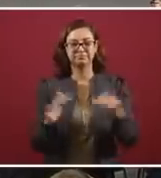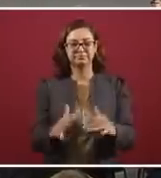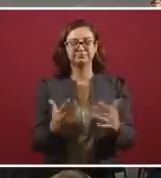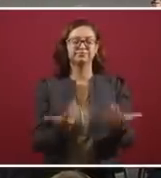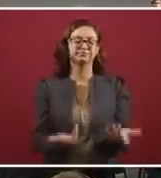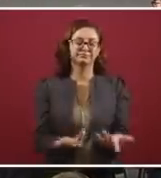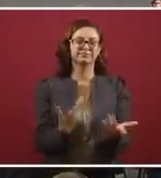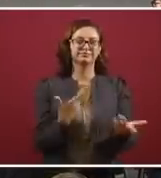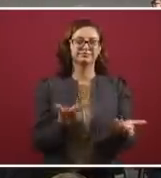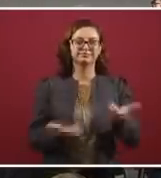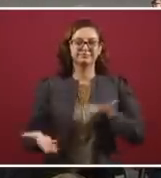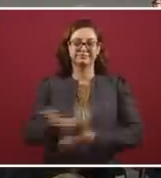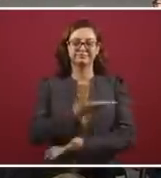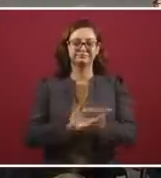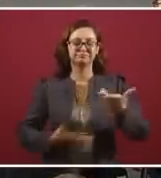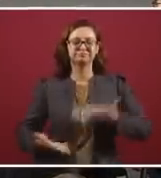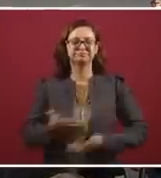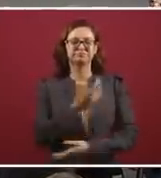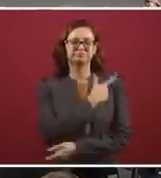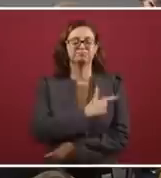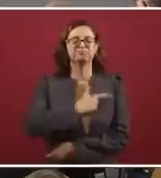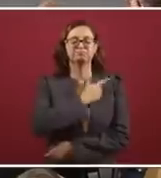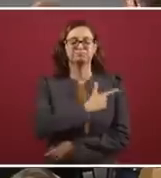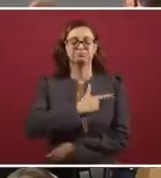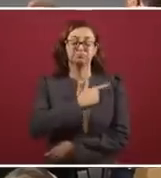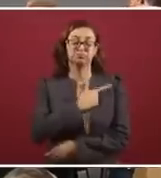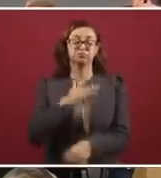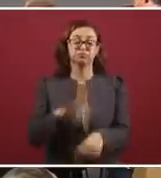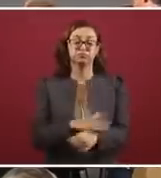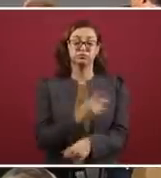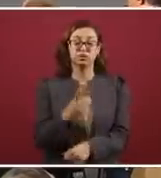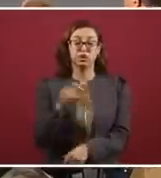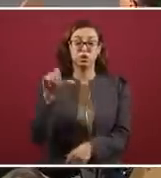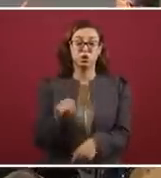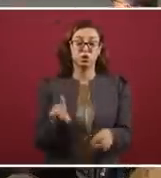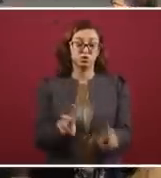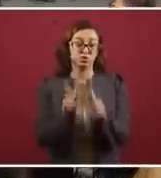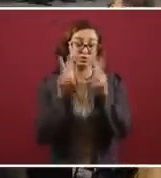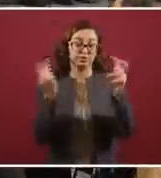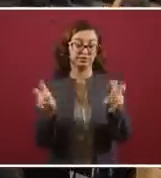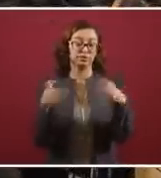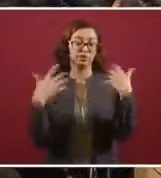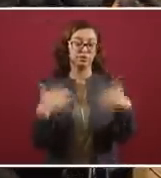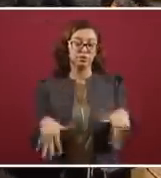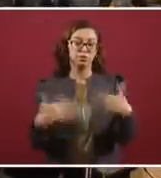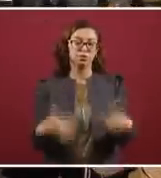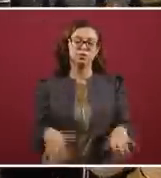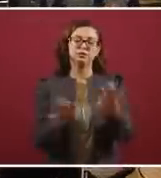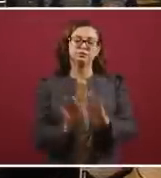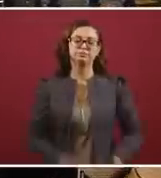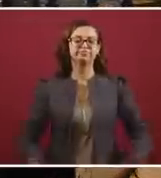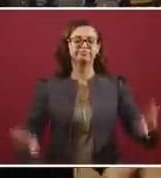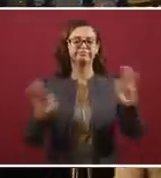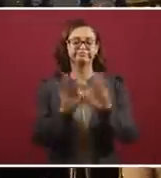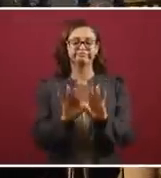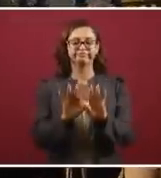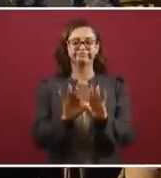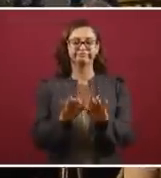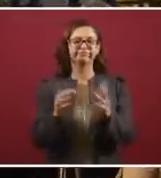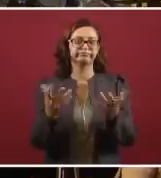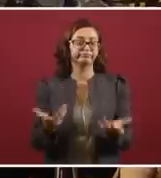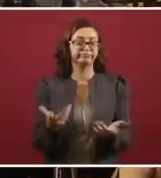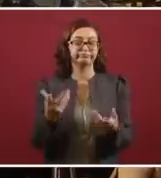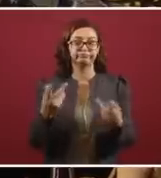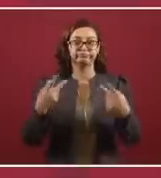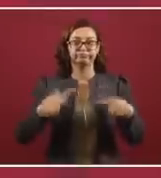para tratar un tema de gran importancia para la vida